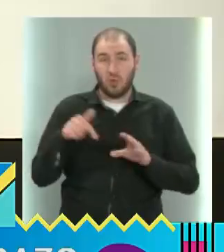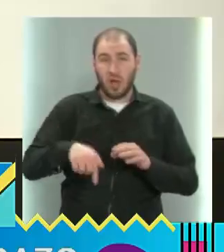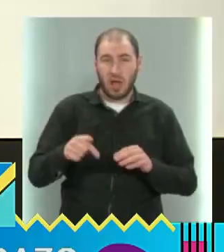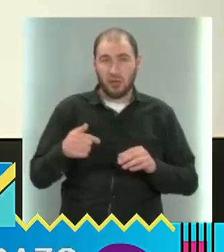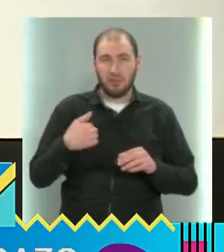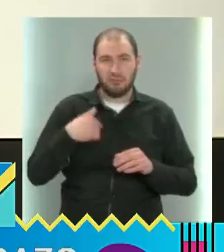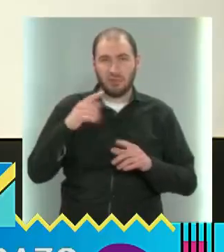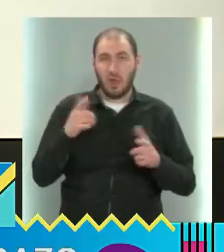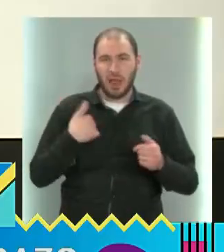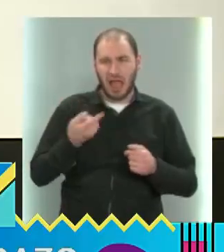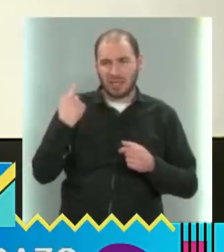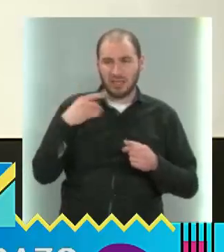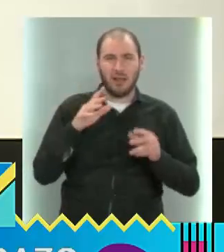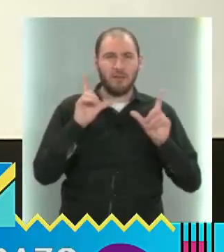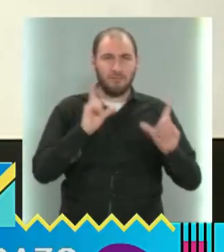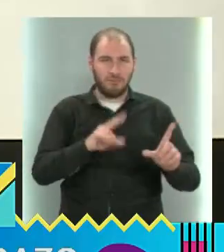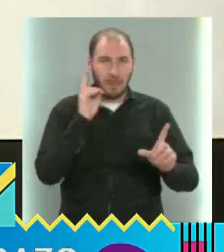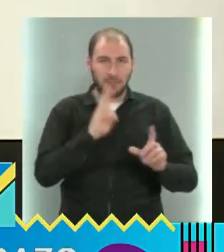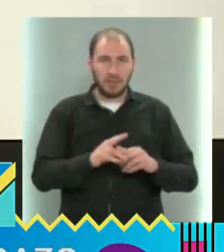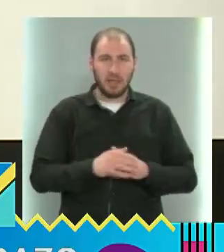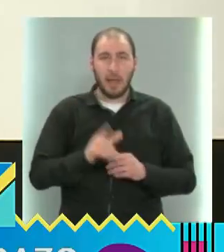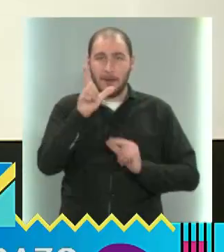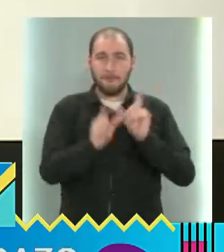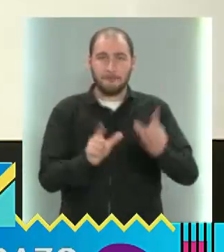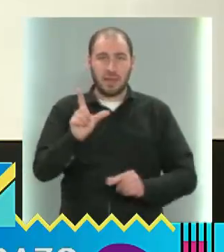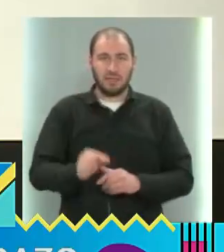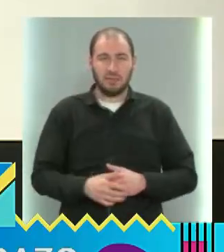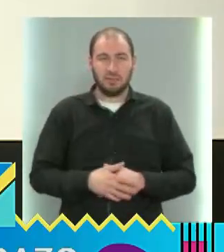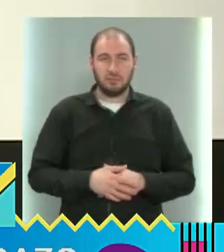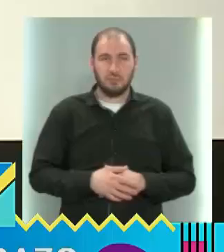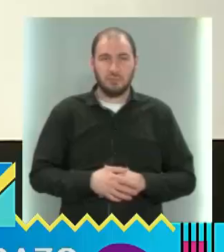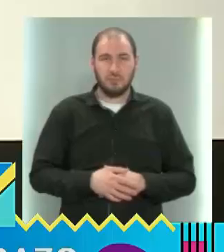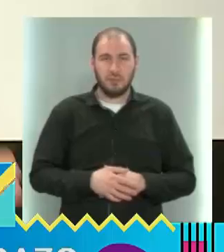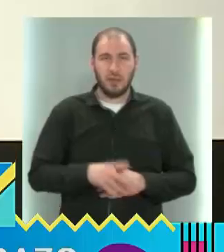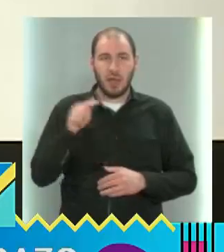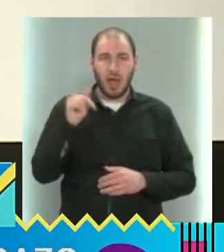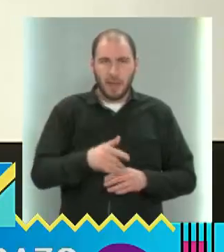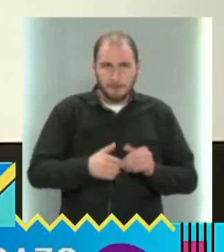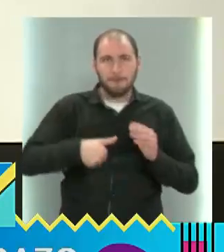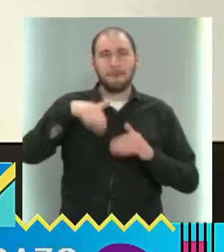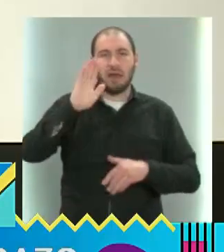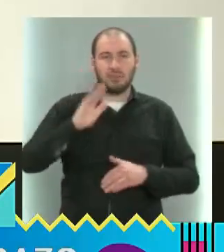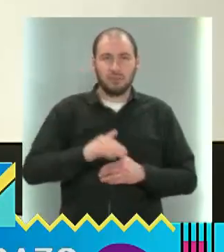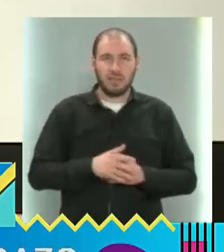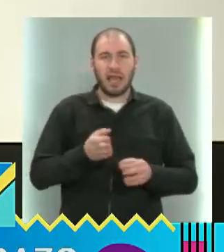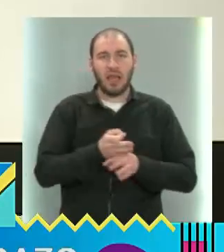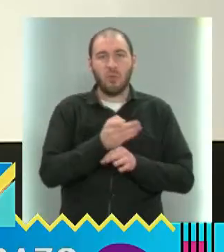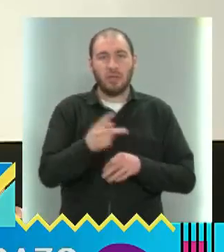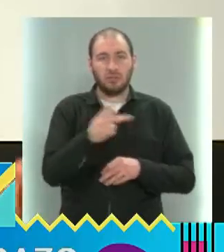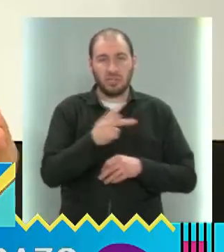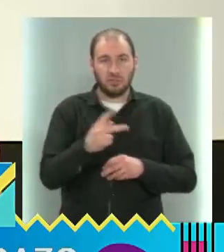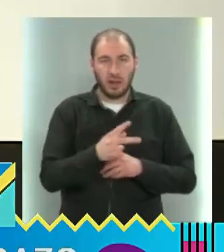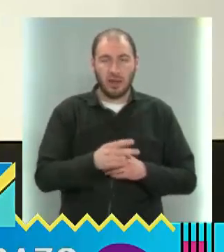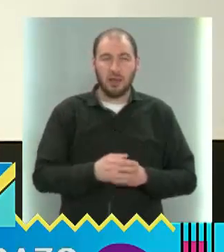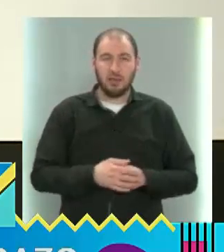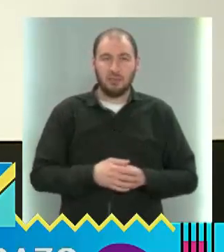tengo presente, pero ayer veía un gráfico en países donde se había acentuado la educación sexual